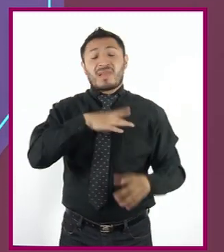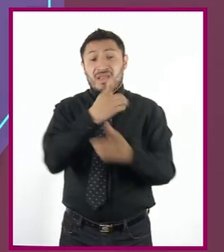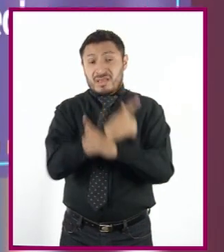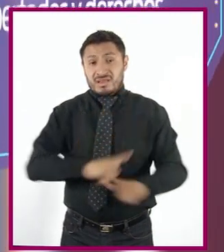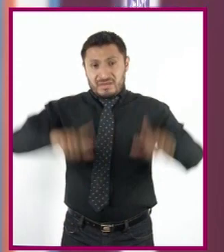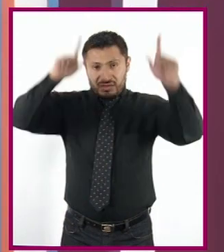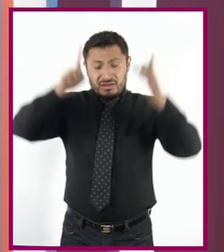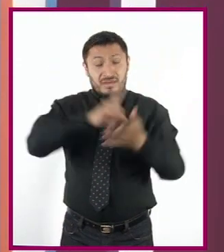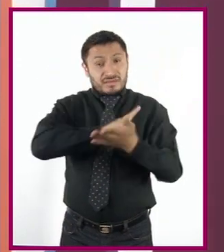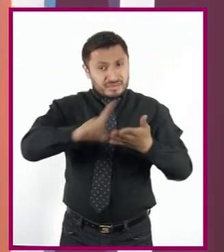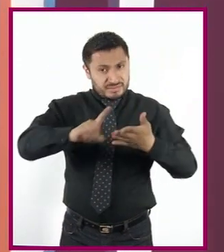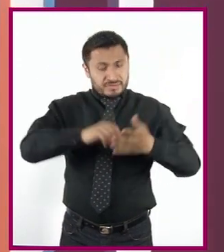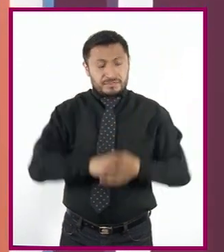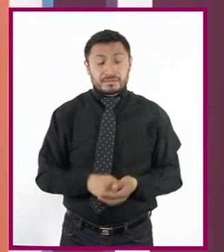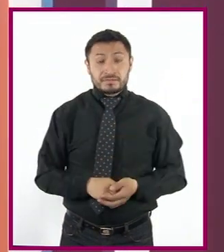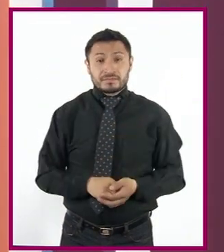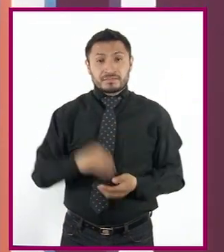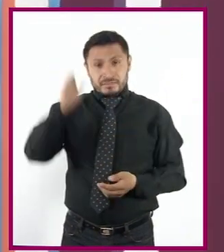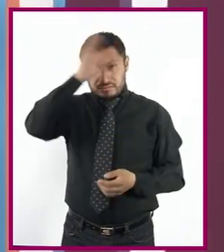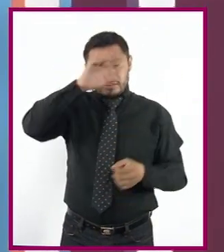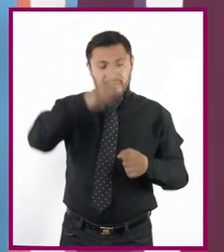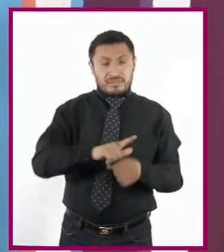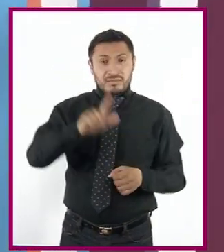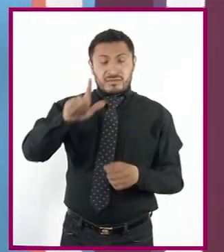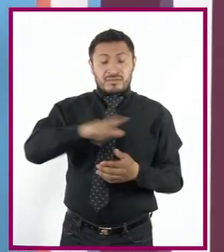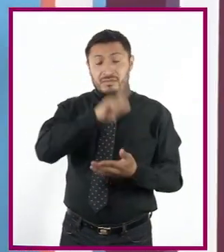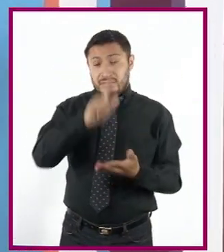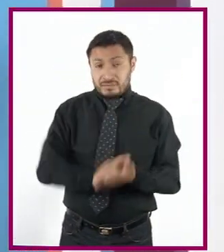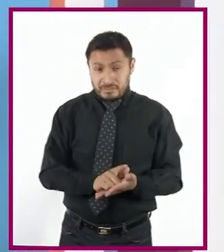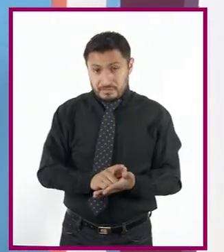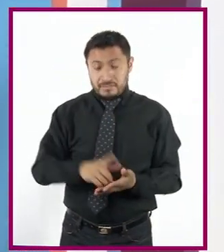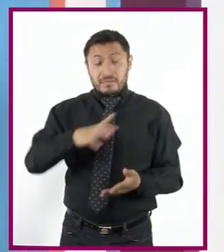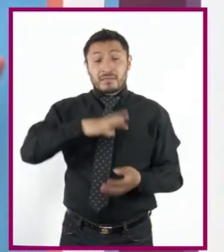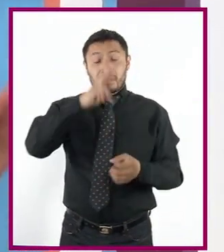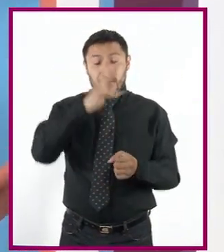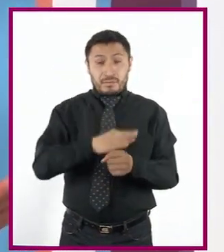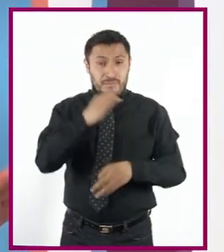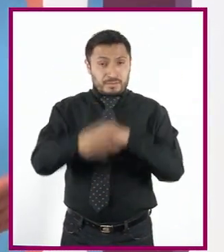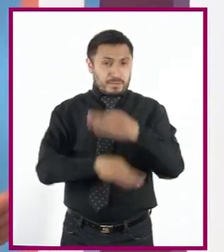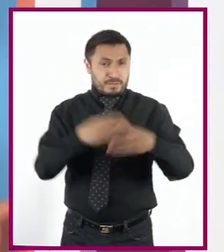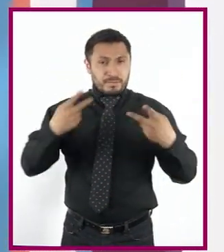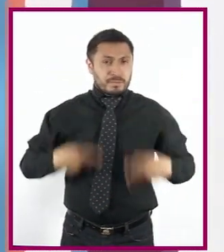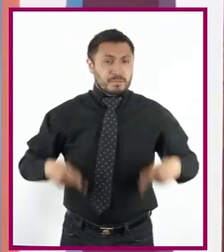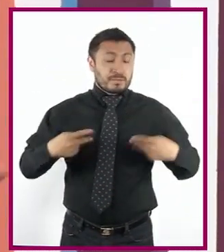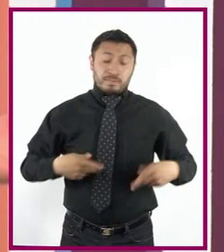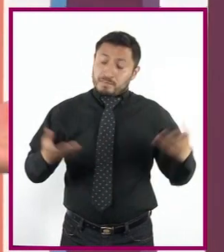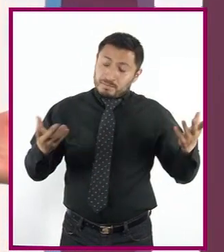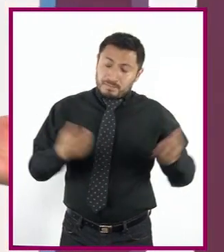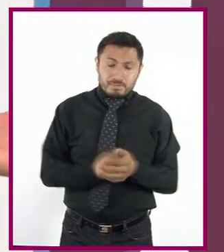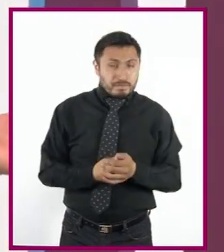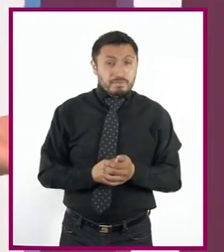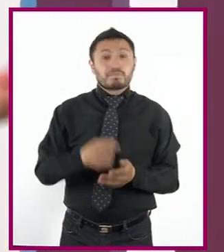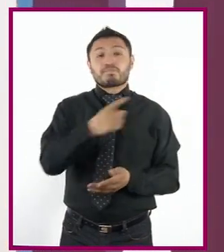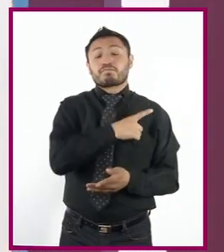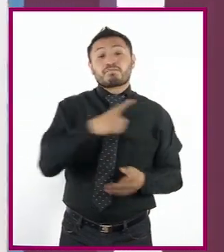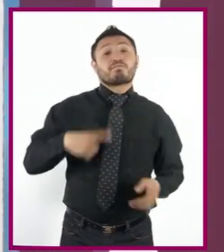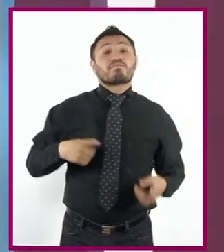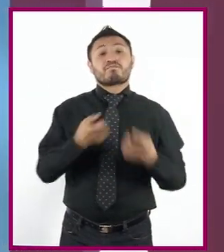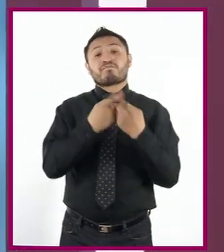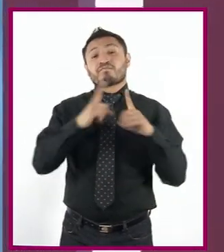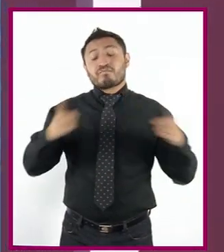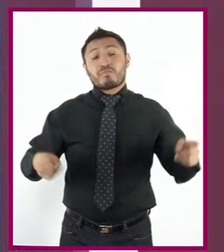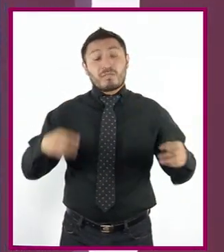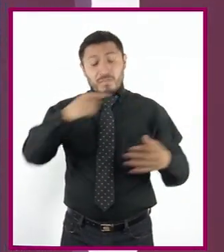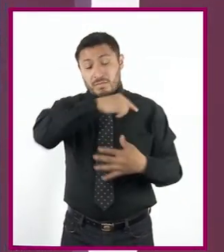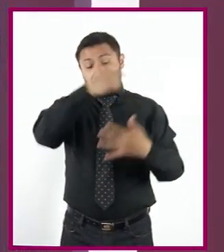derechos. La cultura de la legalidad es responsabilidad de todas y todos. Debemos desarrollar una